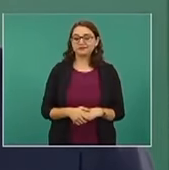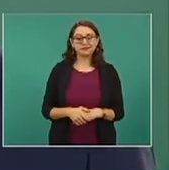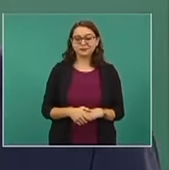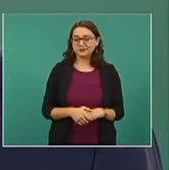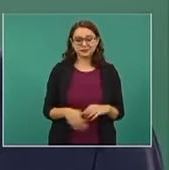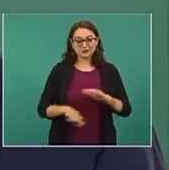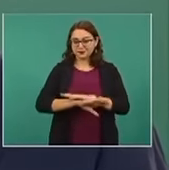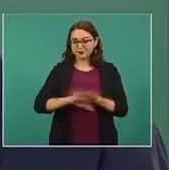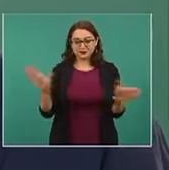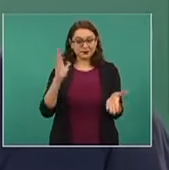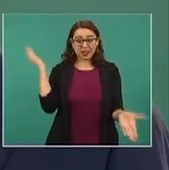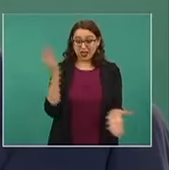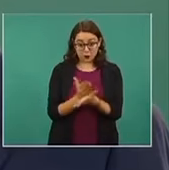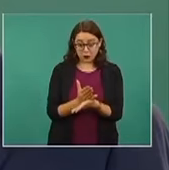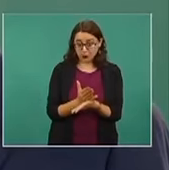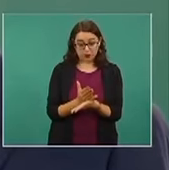no se permite.